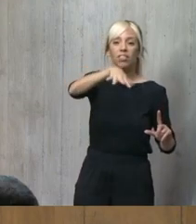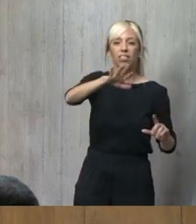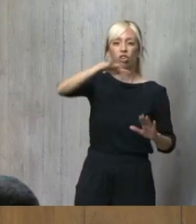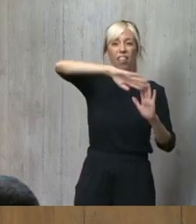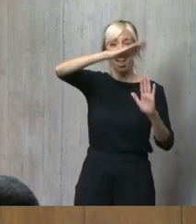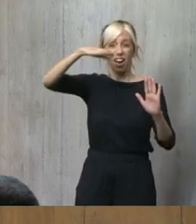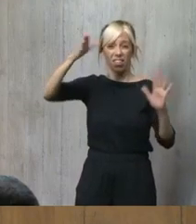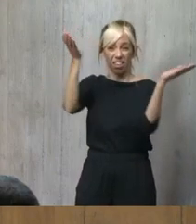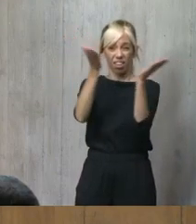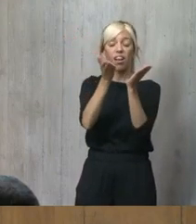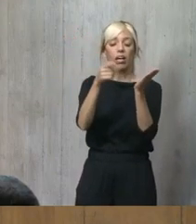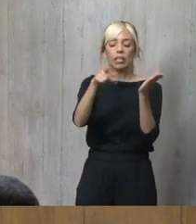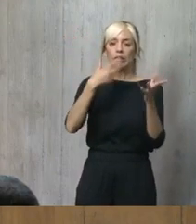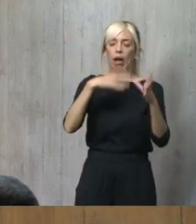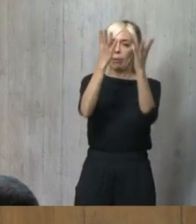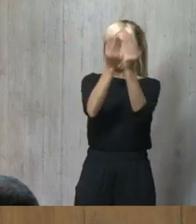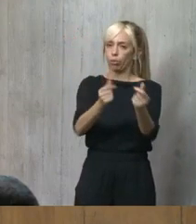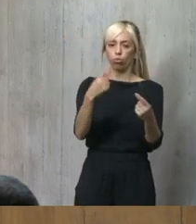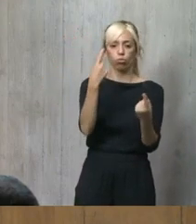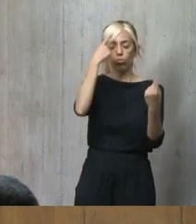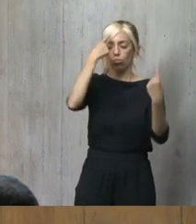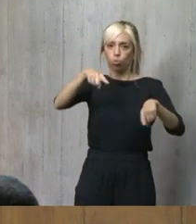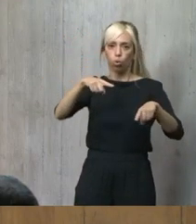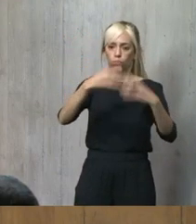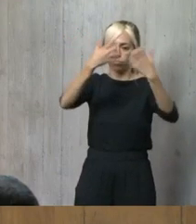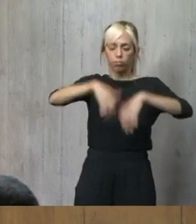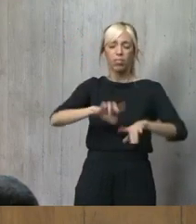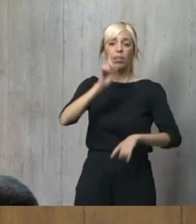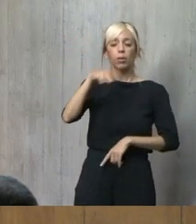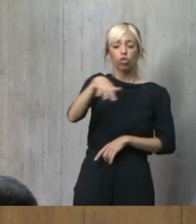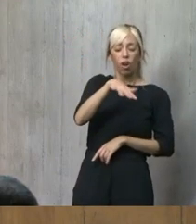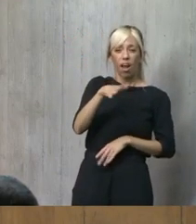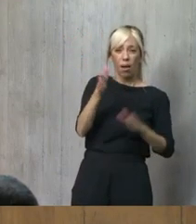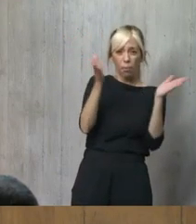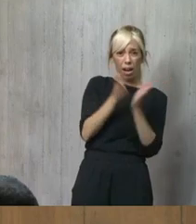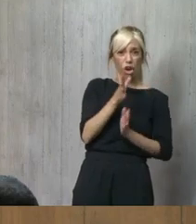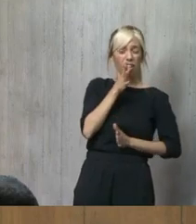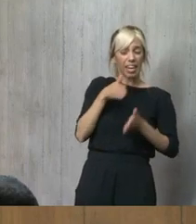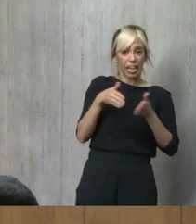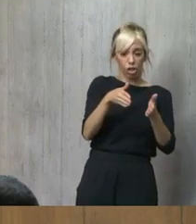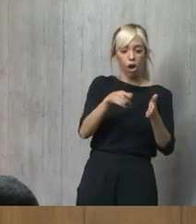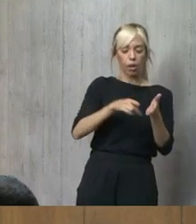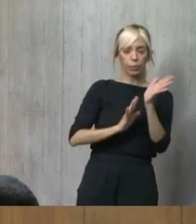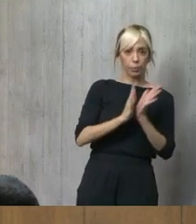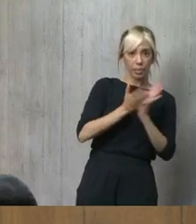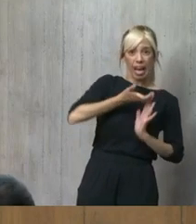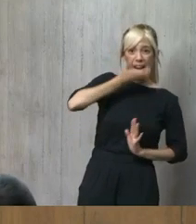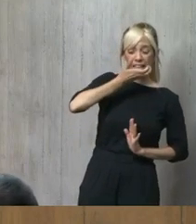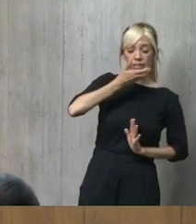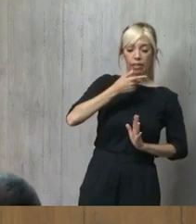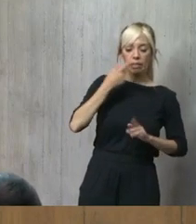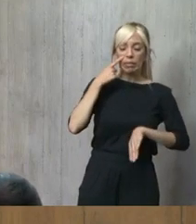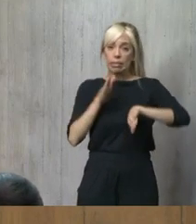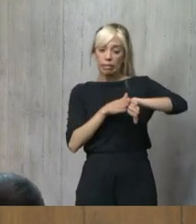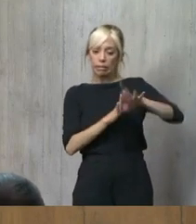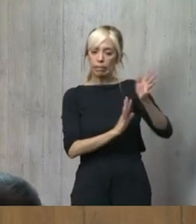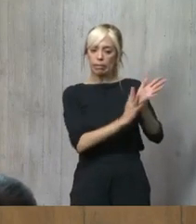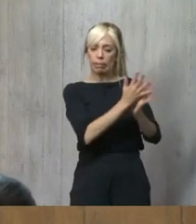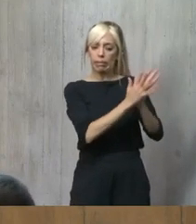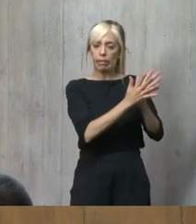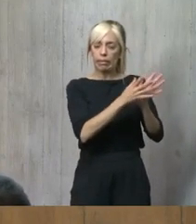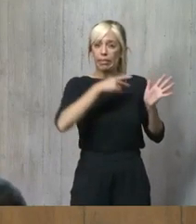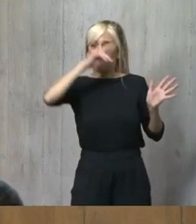sola, que teníamos puntos calientes vigilándolos en el barranco del río, que teníamos cierta actividad en el flanco izquierdo y nos preocupaba mucho